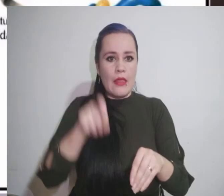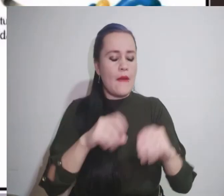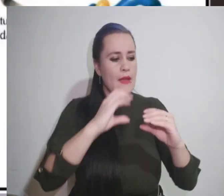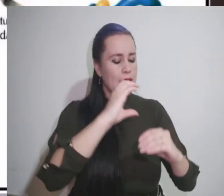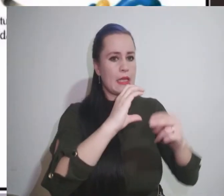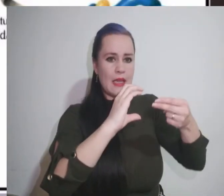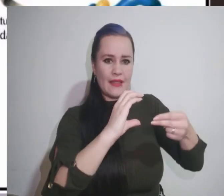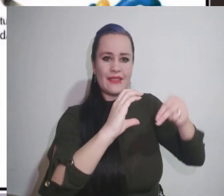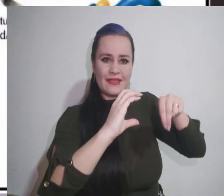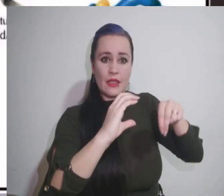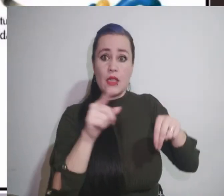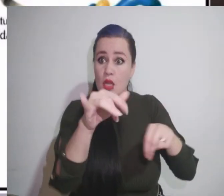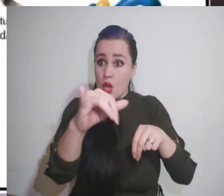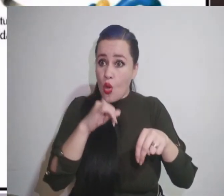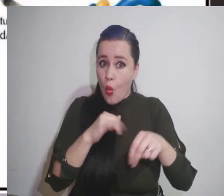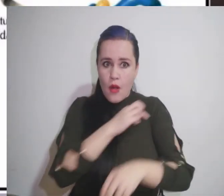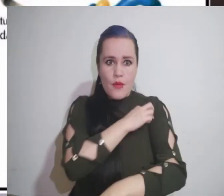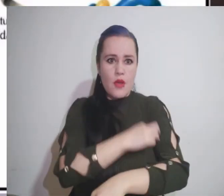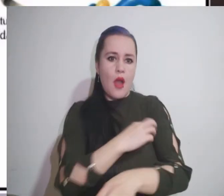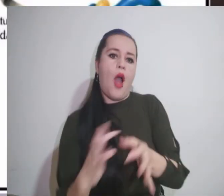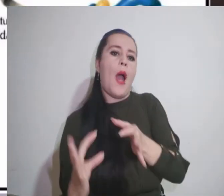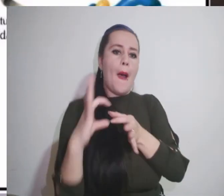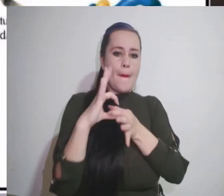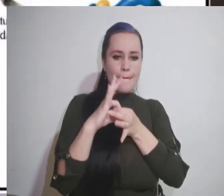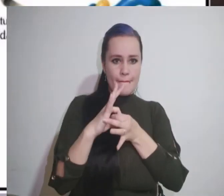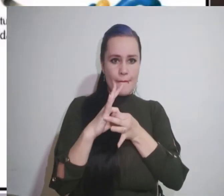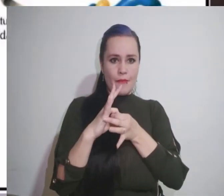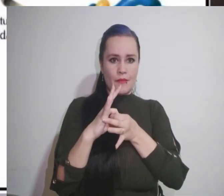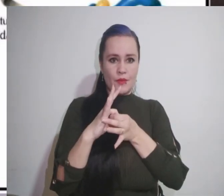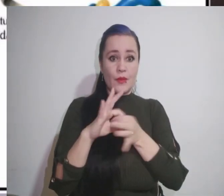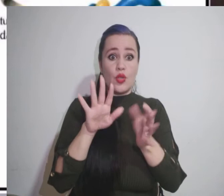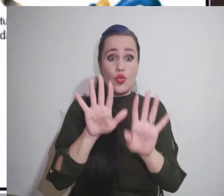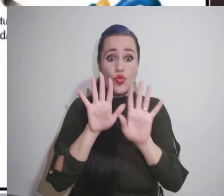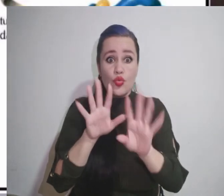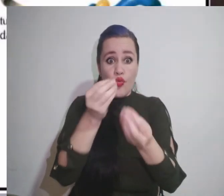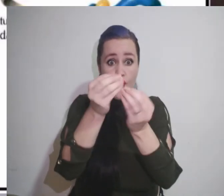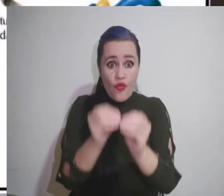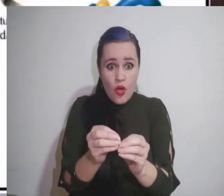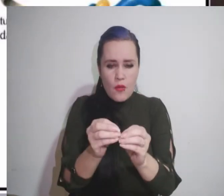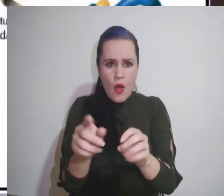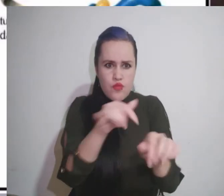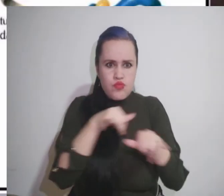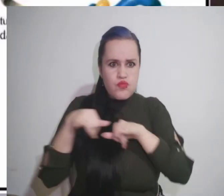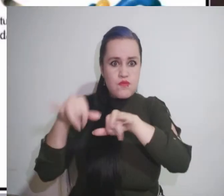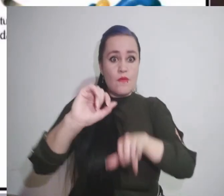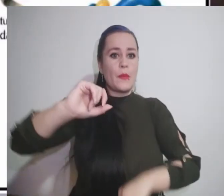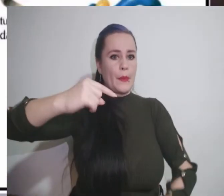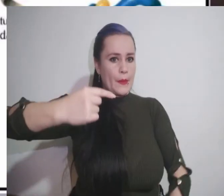¿sí? Una parte de la cadena de esa proteína se debe unir con otra parte de esa cadena de la misma proteína para darle